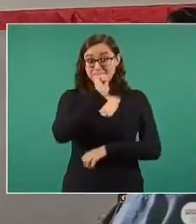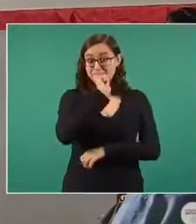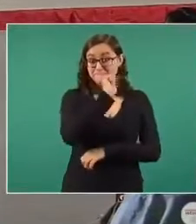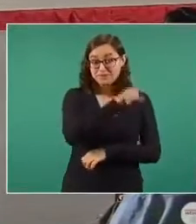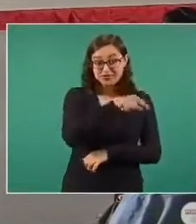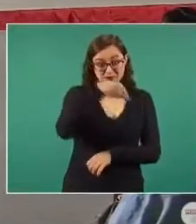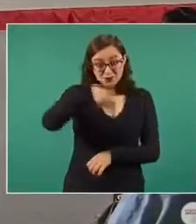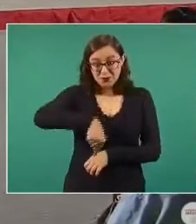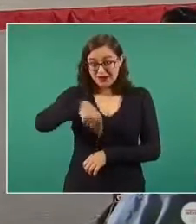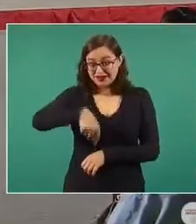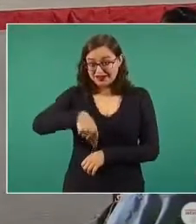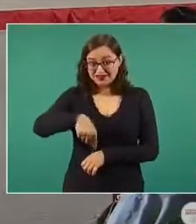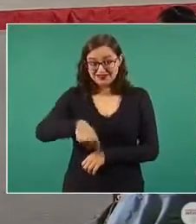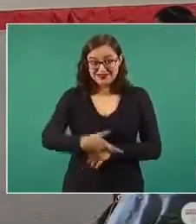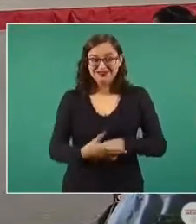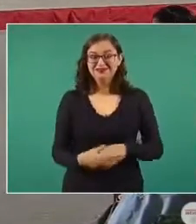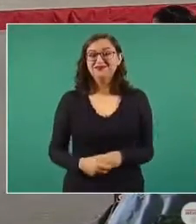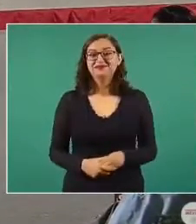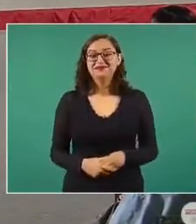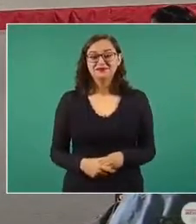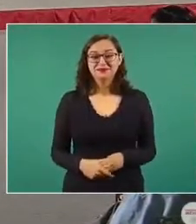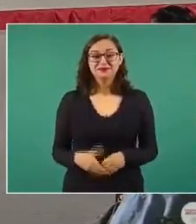preferidas, predilectas,